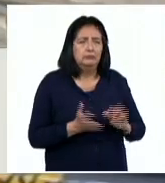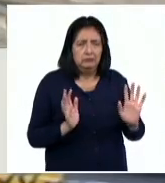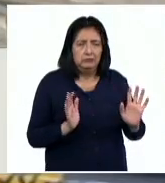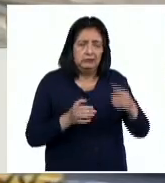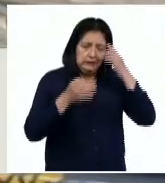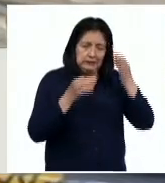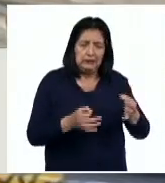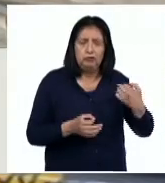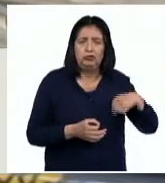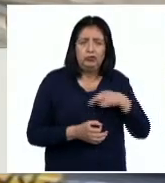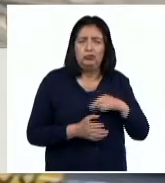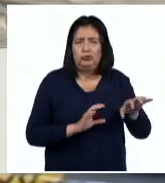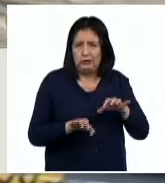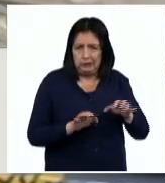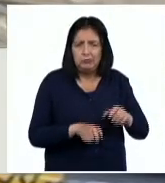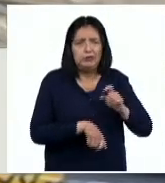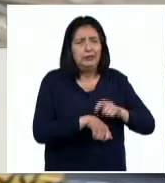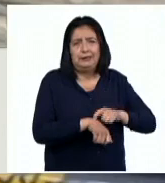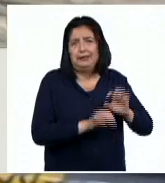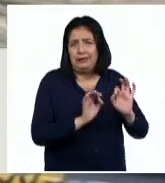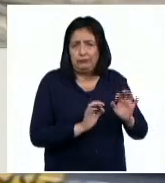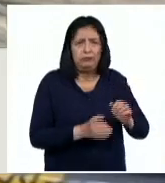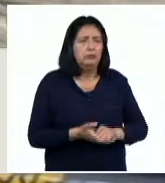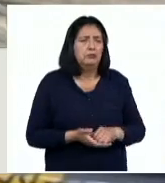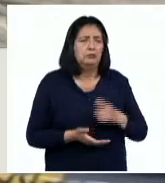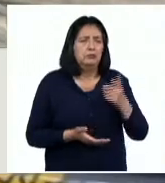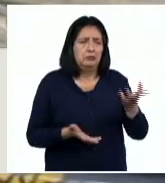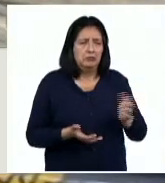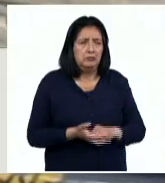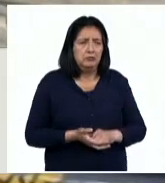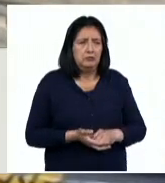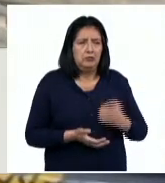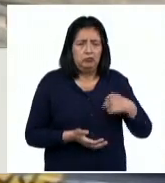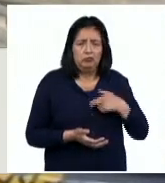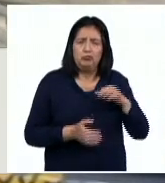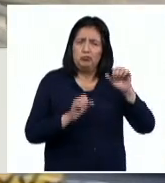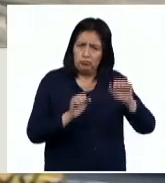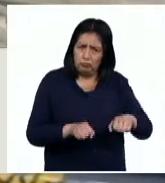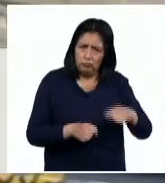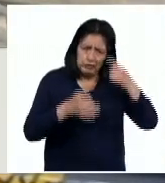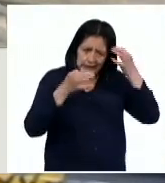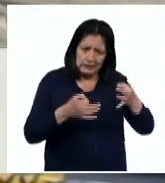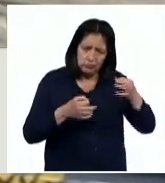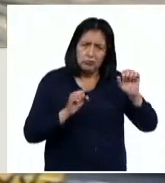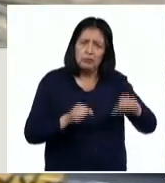las decisiones que tomamos en los momentos oportunos, y que lo que logramos con esas